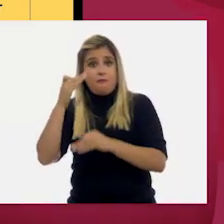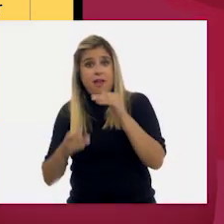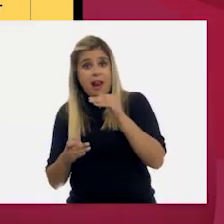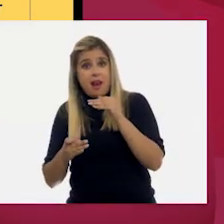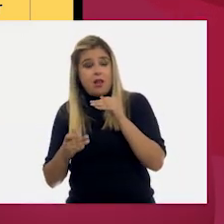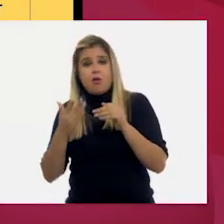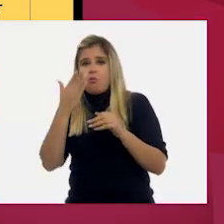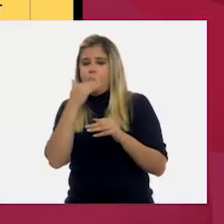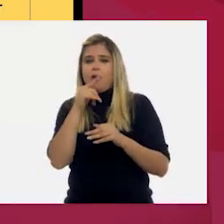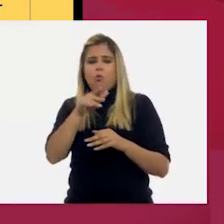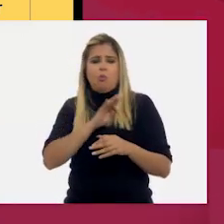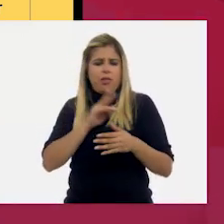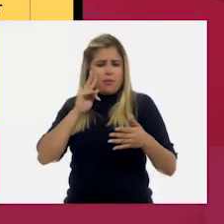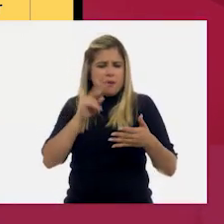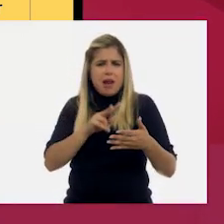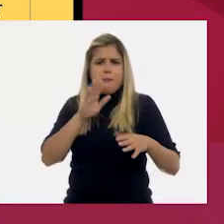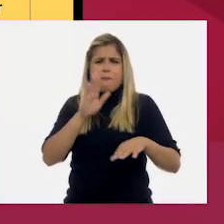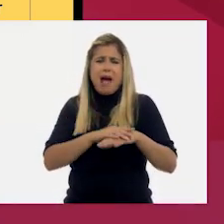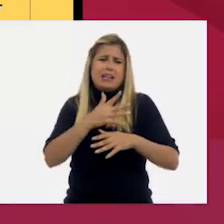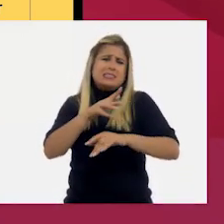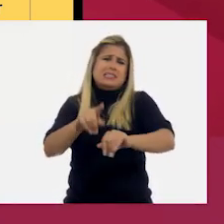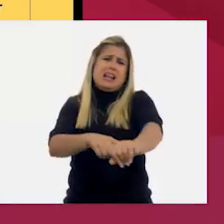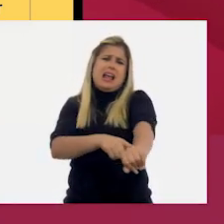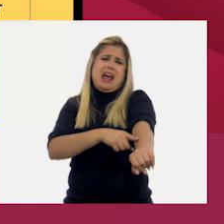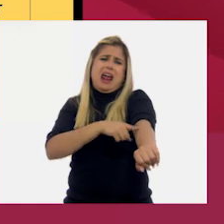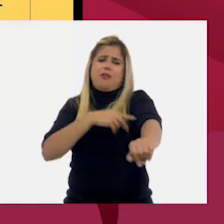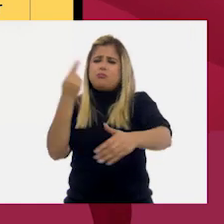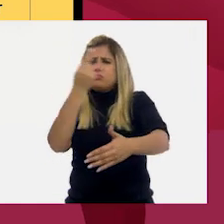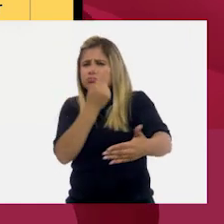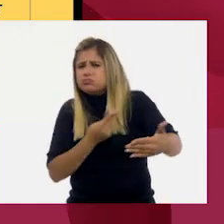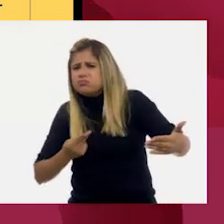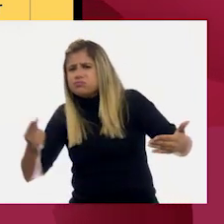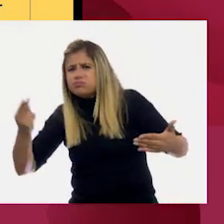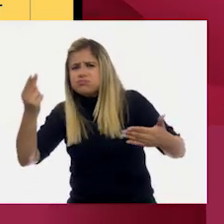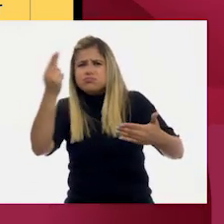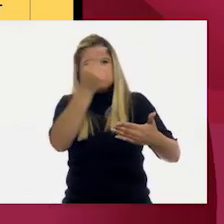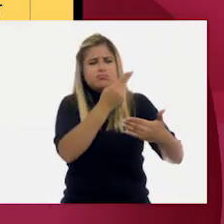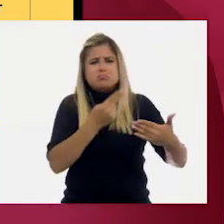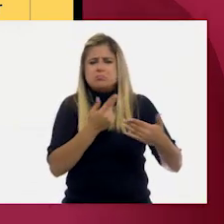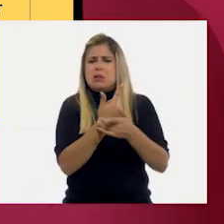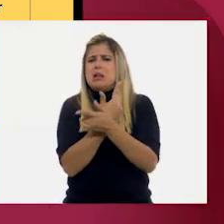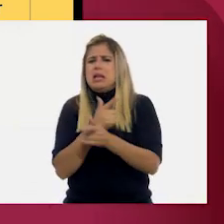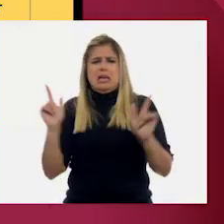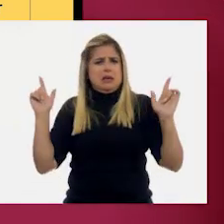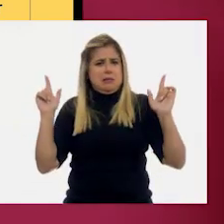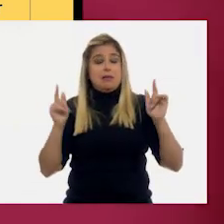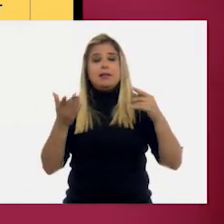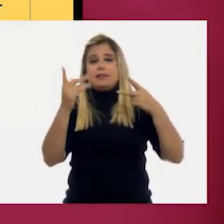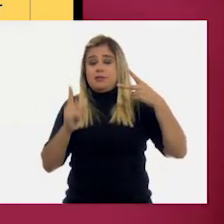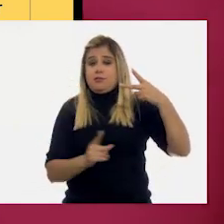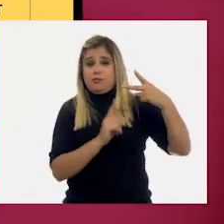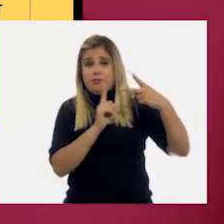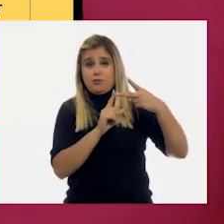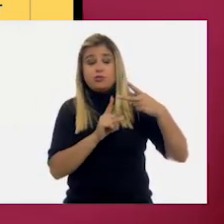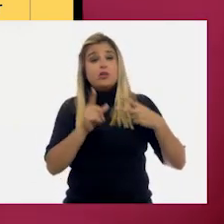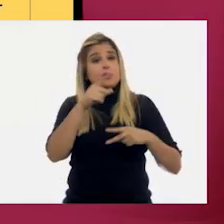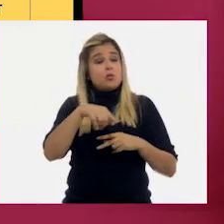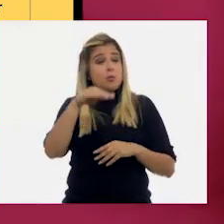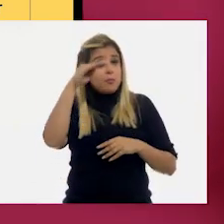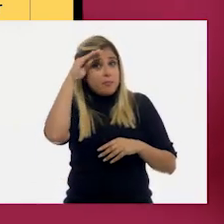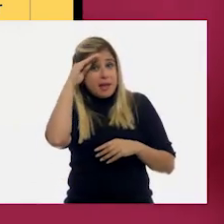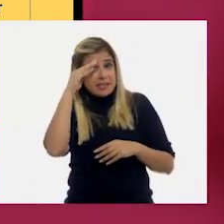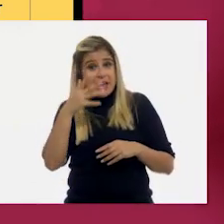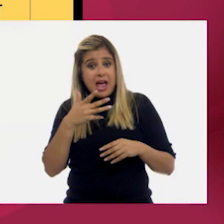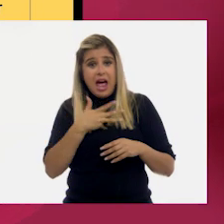permite que se pueda leer o interpretar a partir del interés del lector. El punto número 2 dice, considerar que, aunque no hay